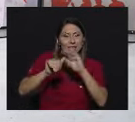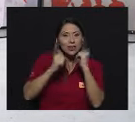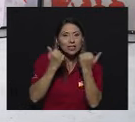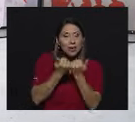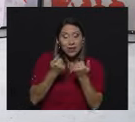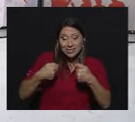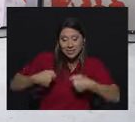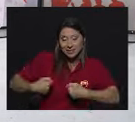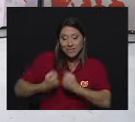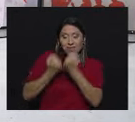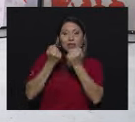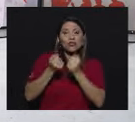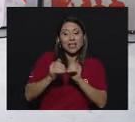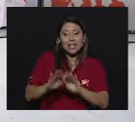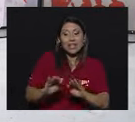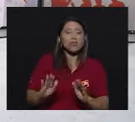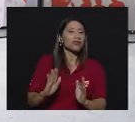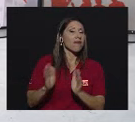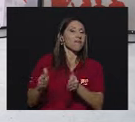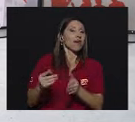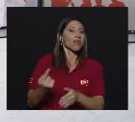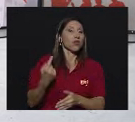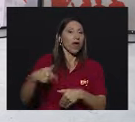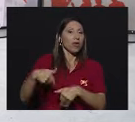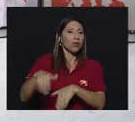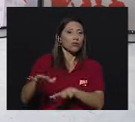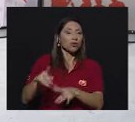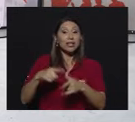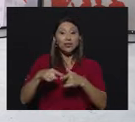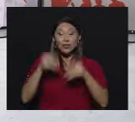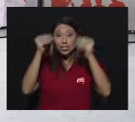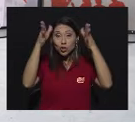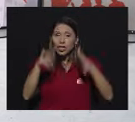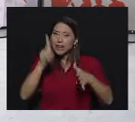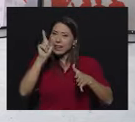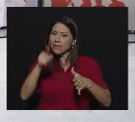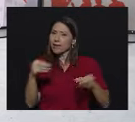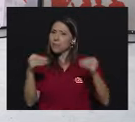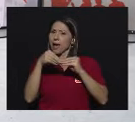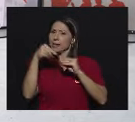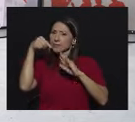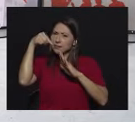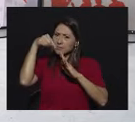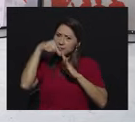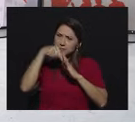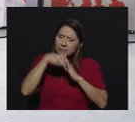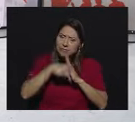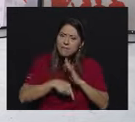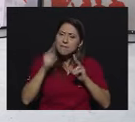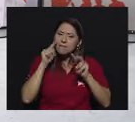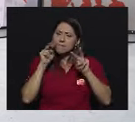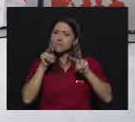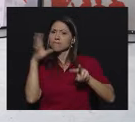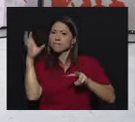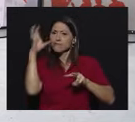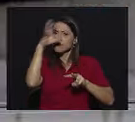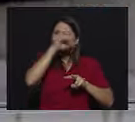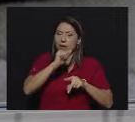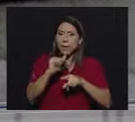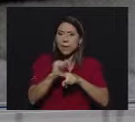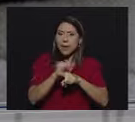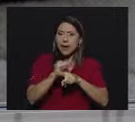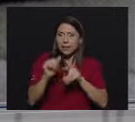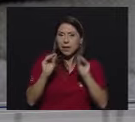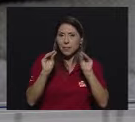niños abandonados. Entonces, un docente tiene que ampliar la mirada mucho más allá y es justamente su práctica pedagógica